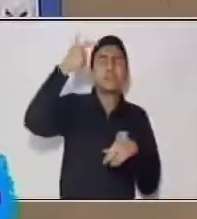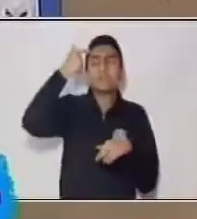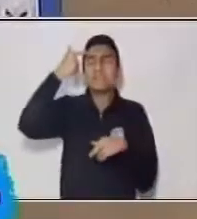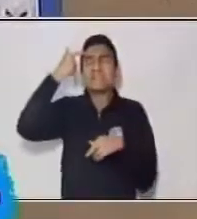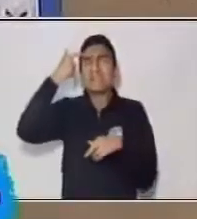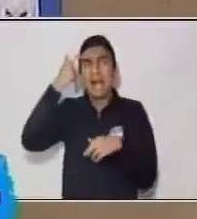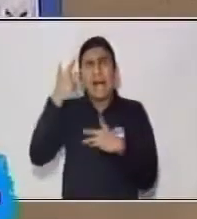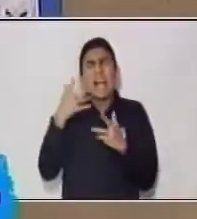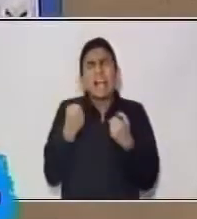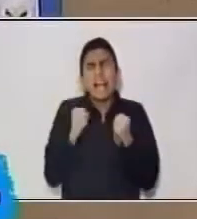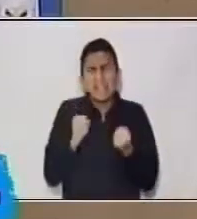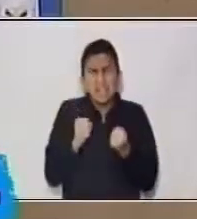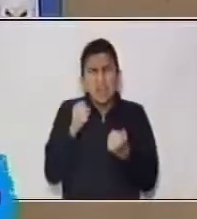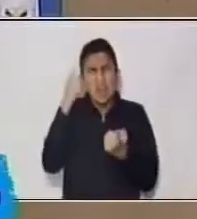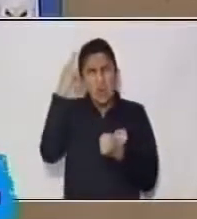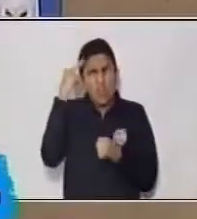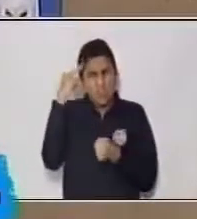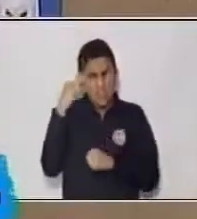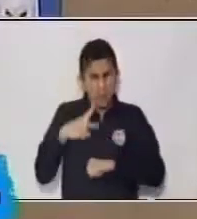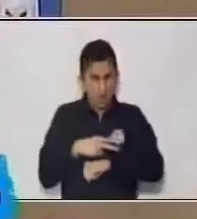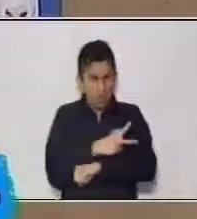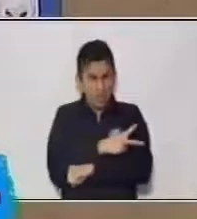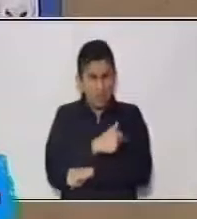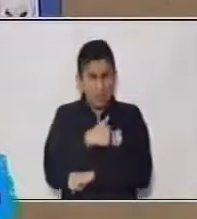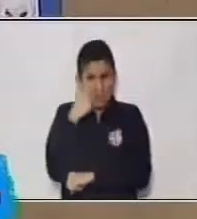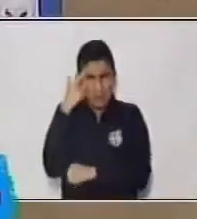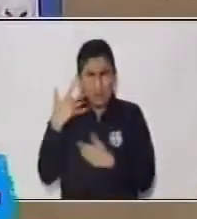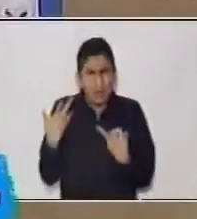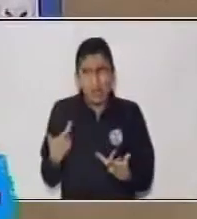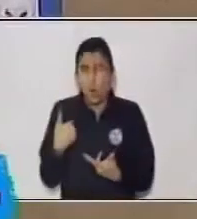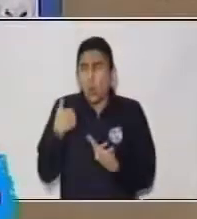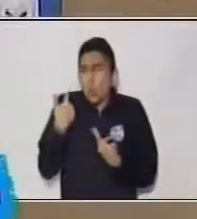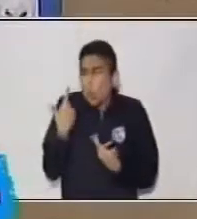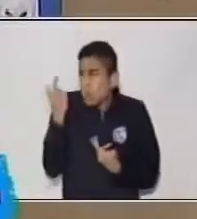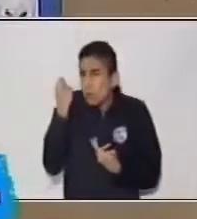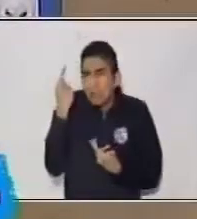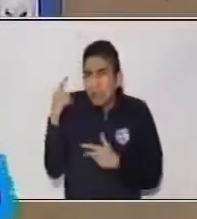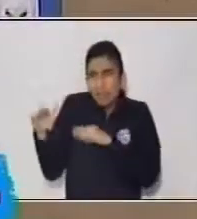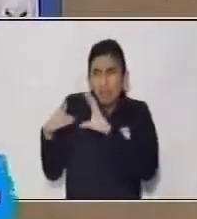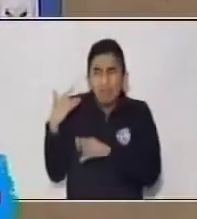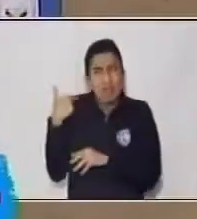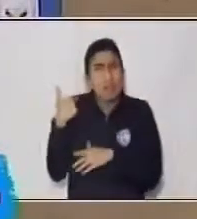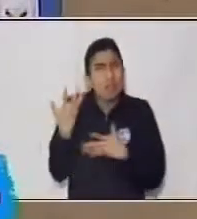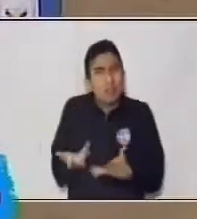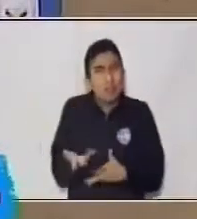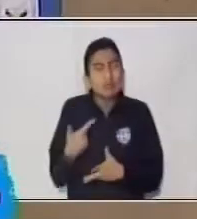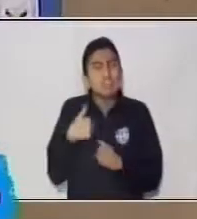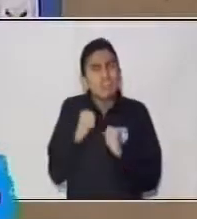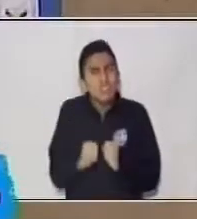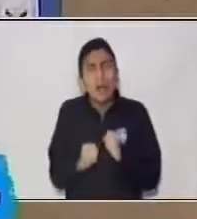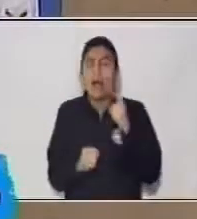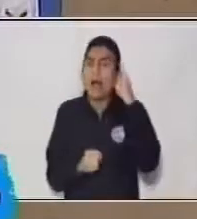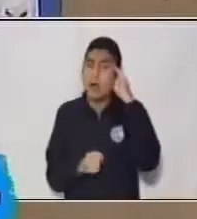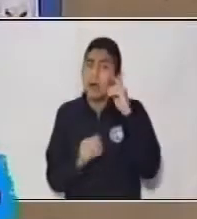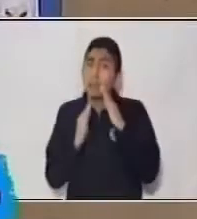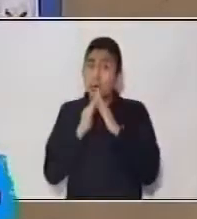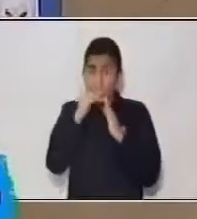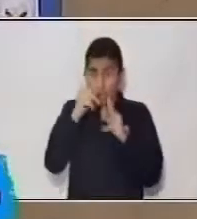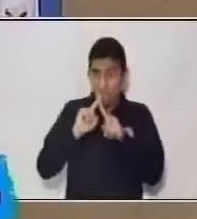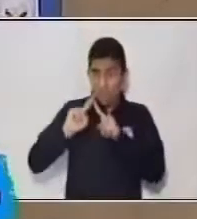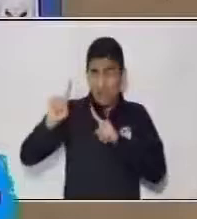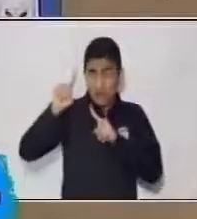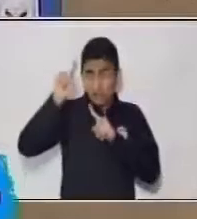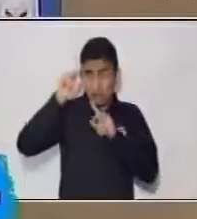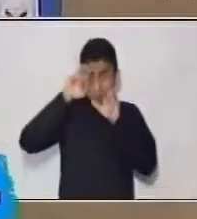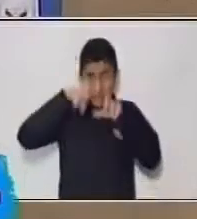negras. Y tú dirás, ¿y esto qué mensaje me deja? Pues sí nos deja un gran mensaje, que no por ser diferentes